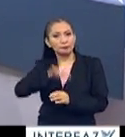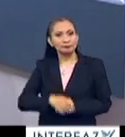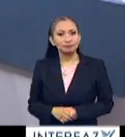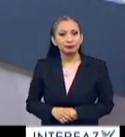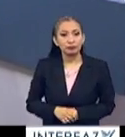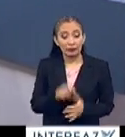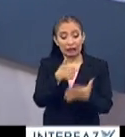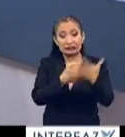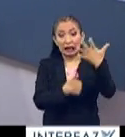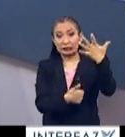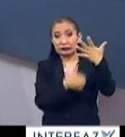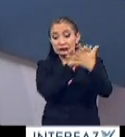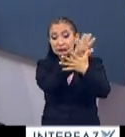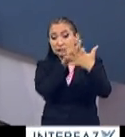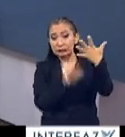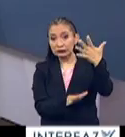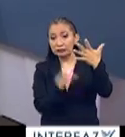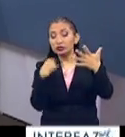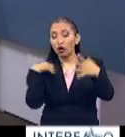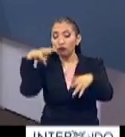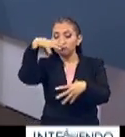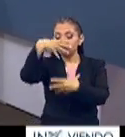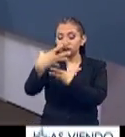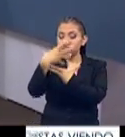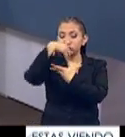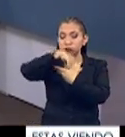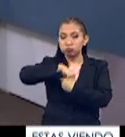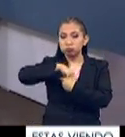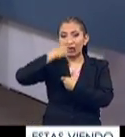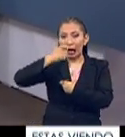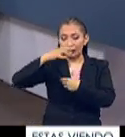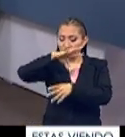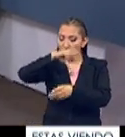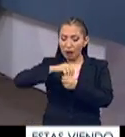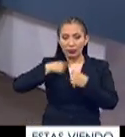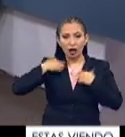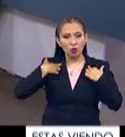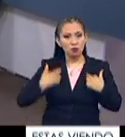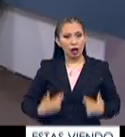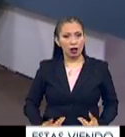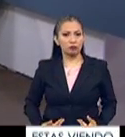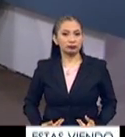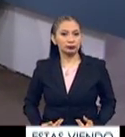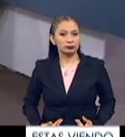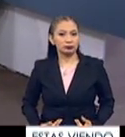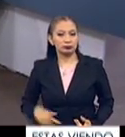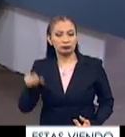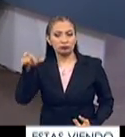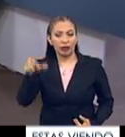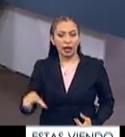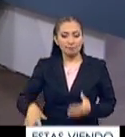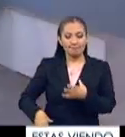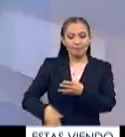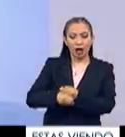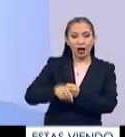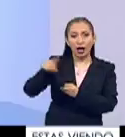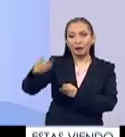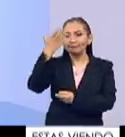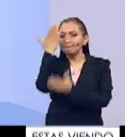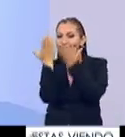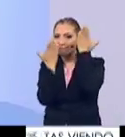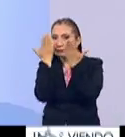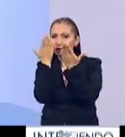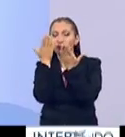Claro. Esas 6 áreas formamos la parte integral de un ser humano, que lo sumamos a la